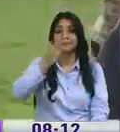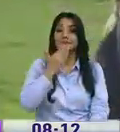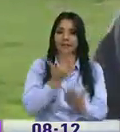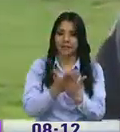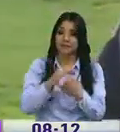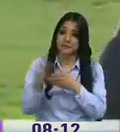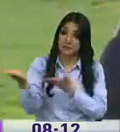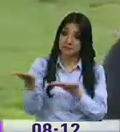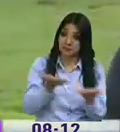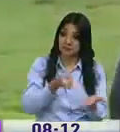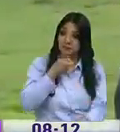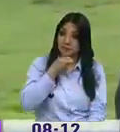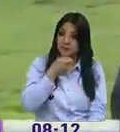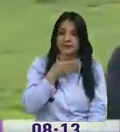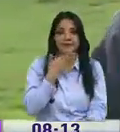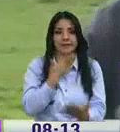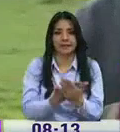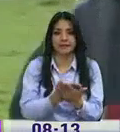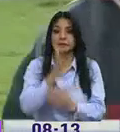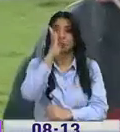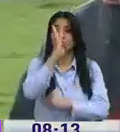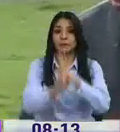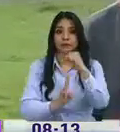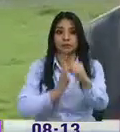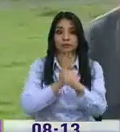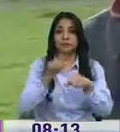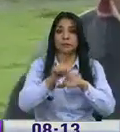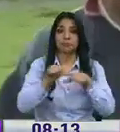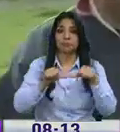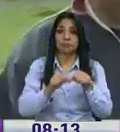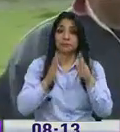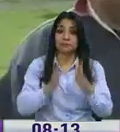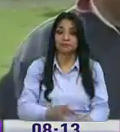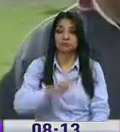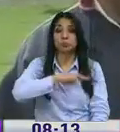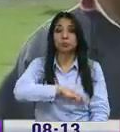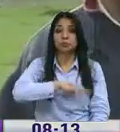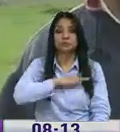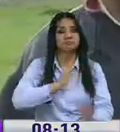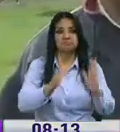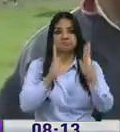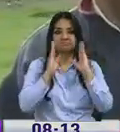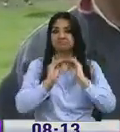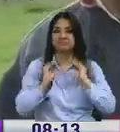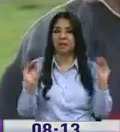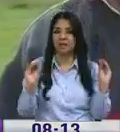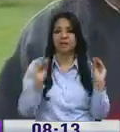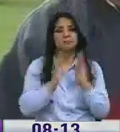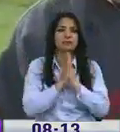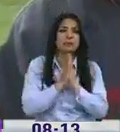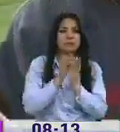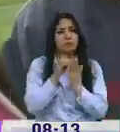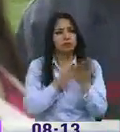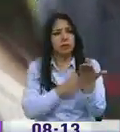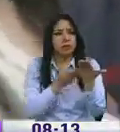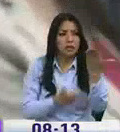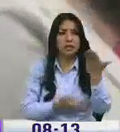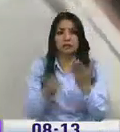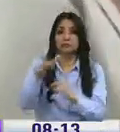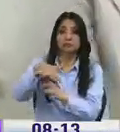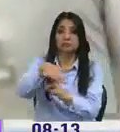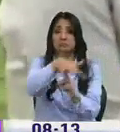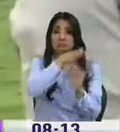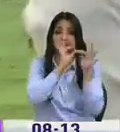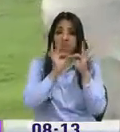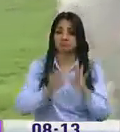hecho y han asistido son cuatro años de esta administración que no hemos sido escuchados para nada nadie se ha preocupado de arreglar nuestro parque